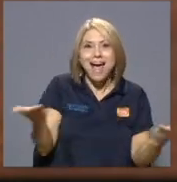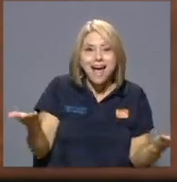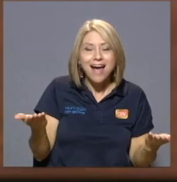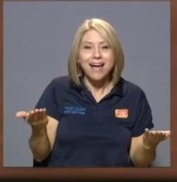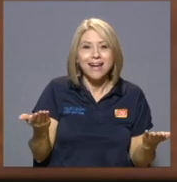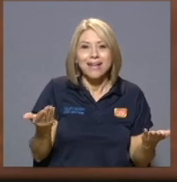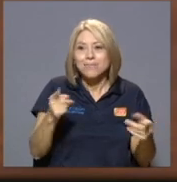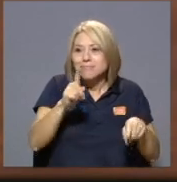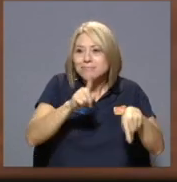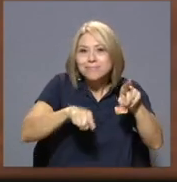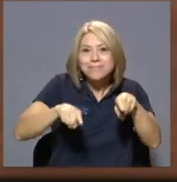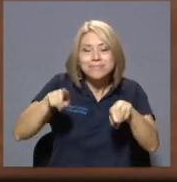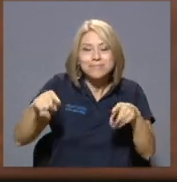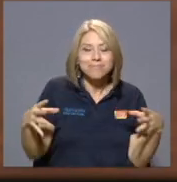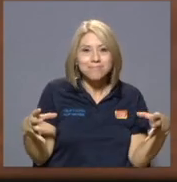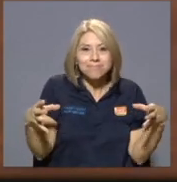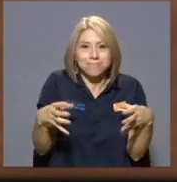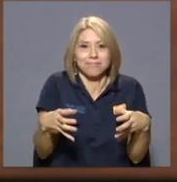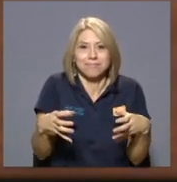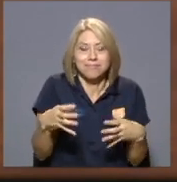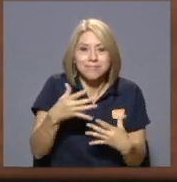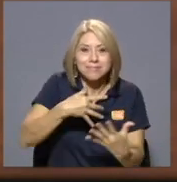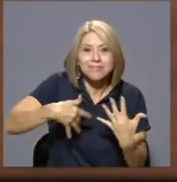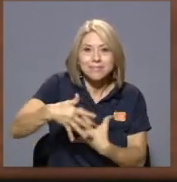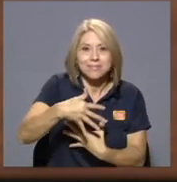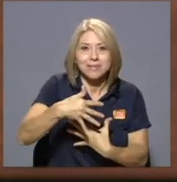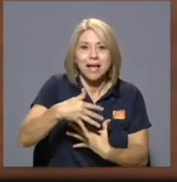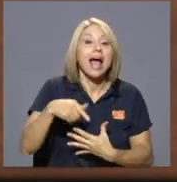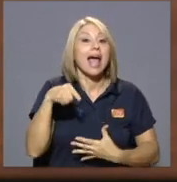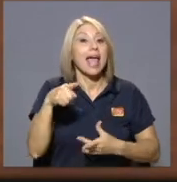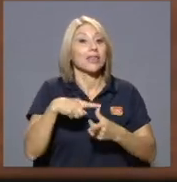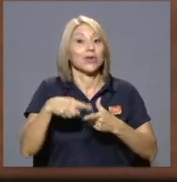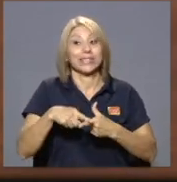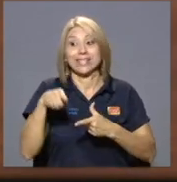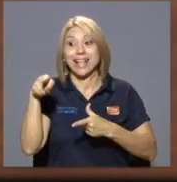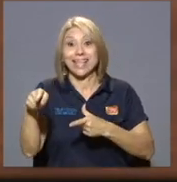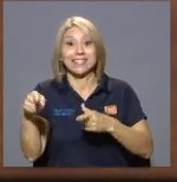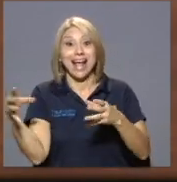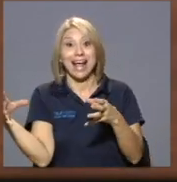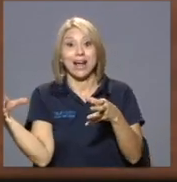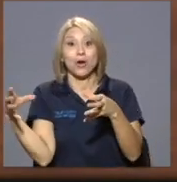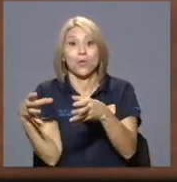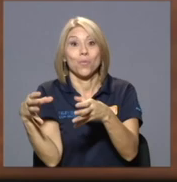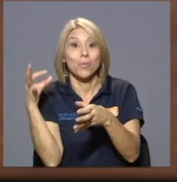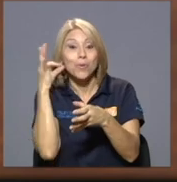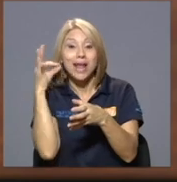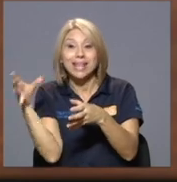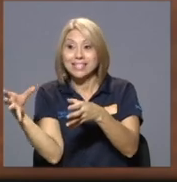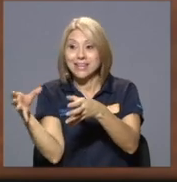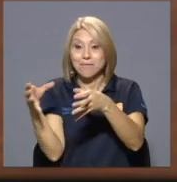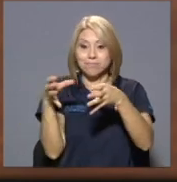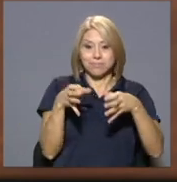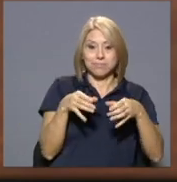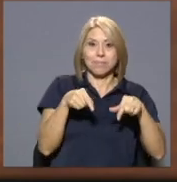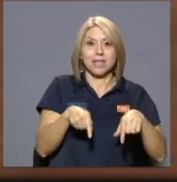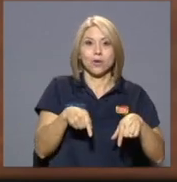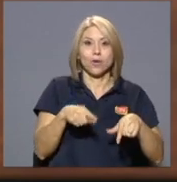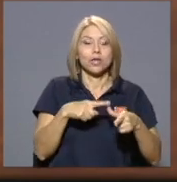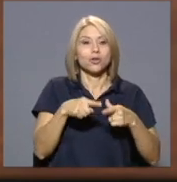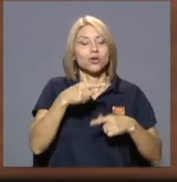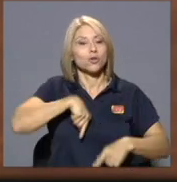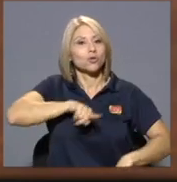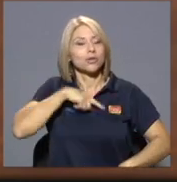Y en este contexto, ¿verdad? Entonces se acerca la caravana de mujeres, entonces nosotros dijimos, bueno, claro, las